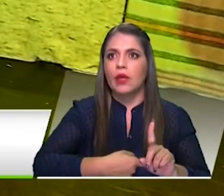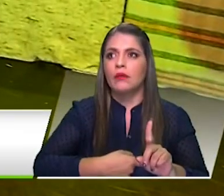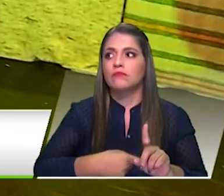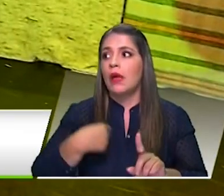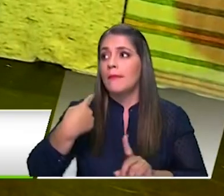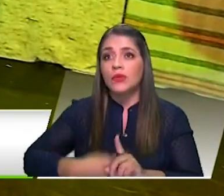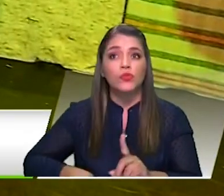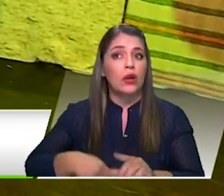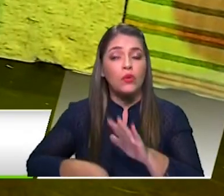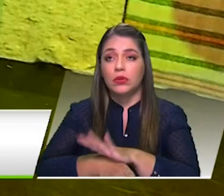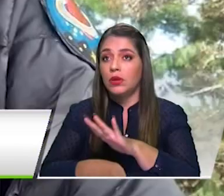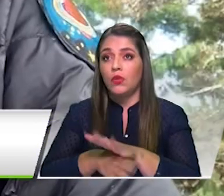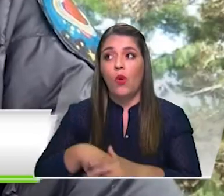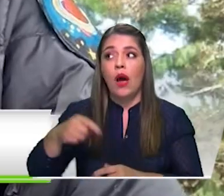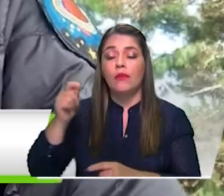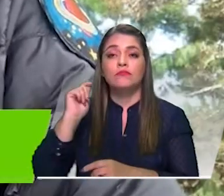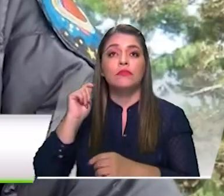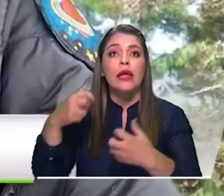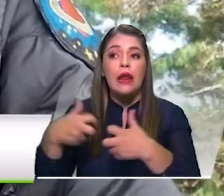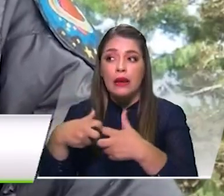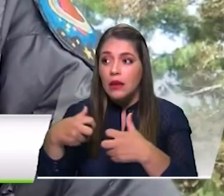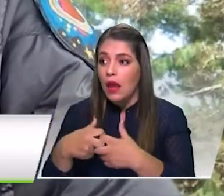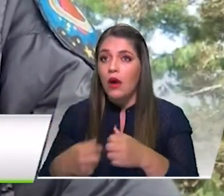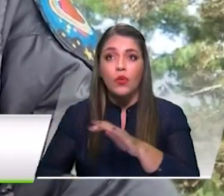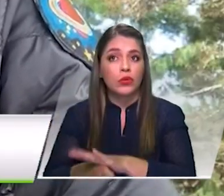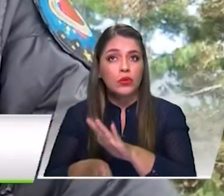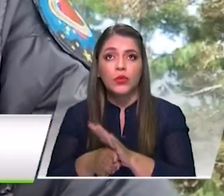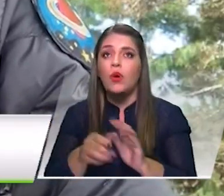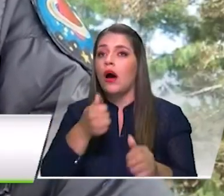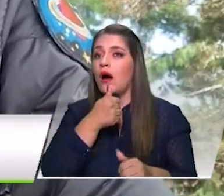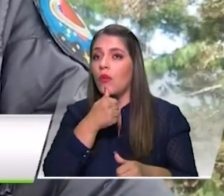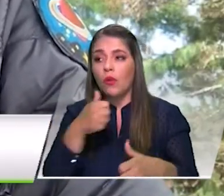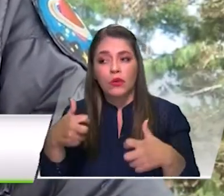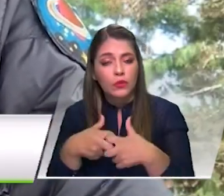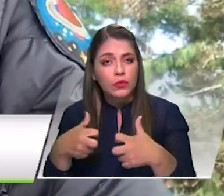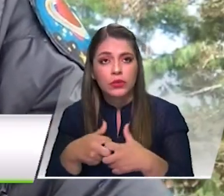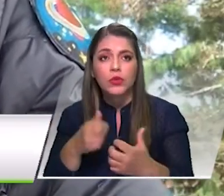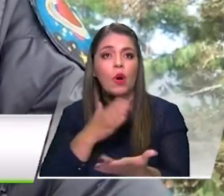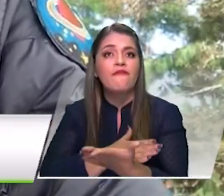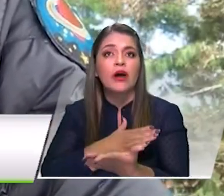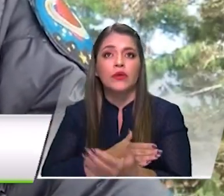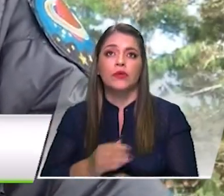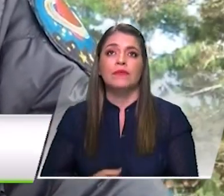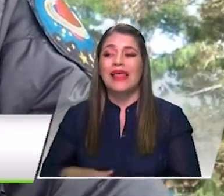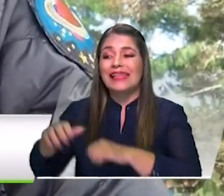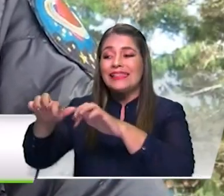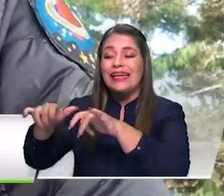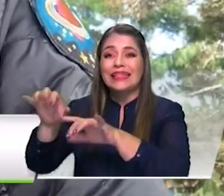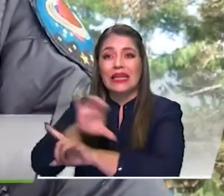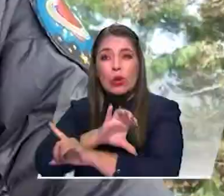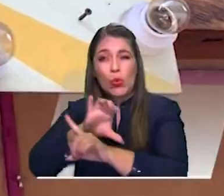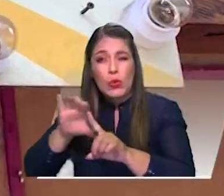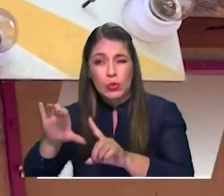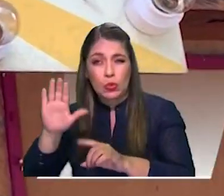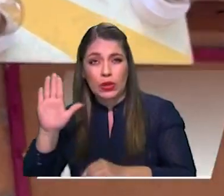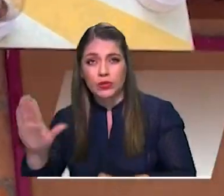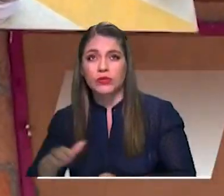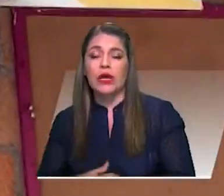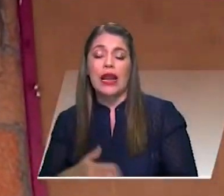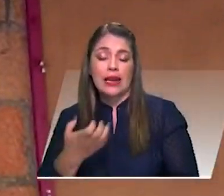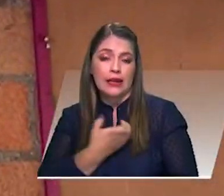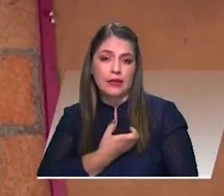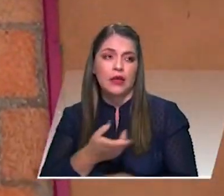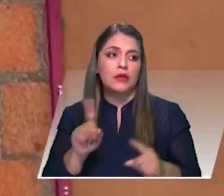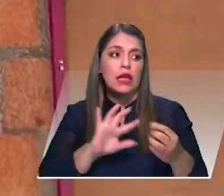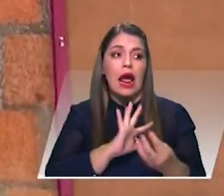de llegar. En este momento no hay una buena comunicación entre la Secretaría de Cultura Ciudadana de la Alcaldía de Medellín y el